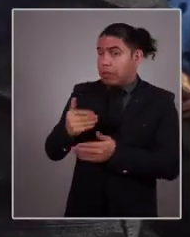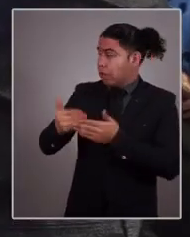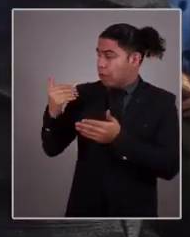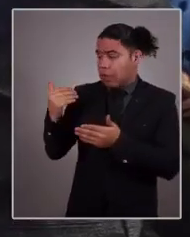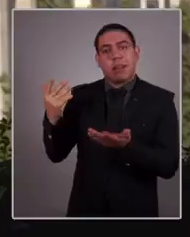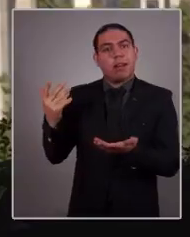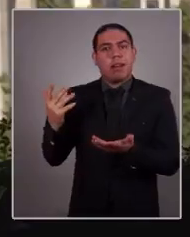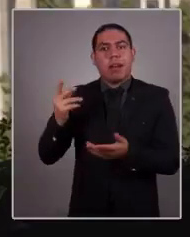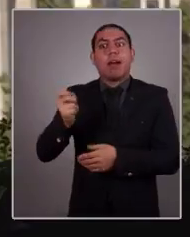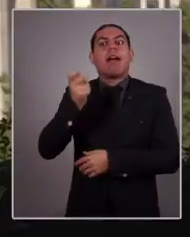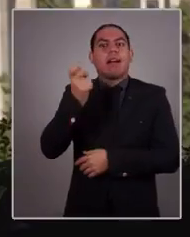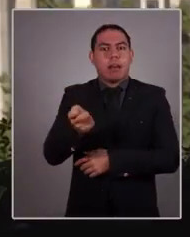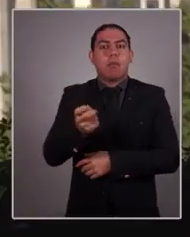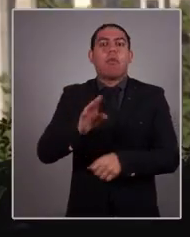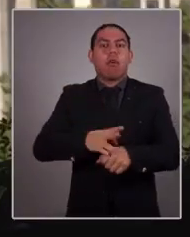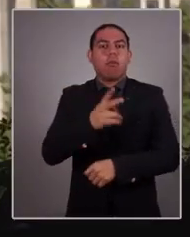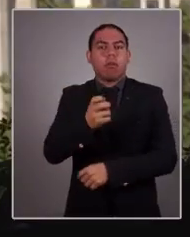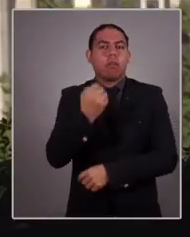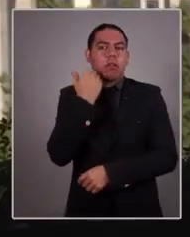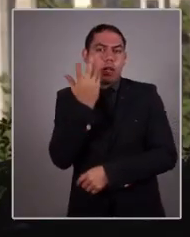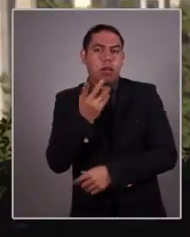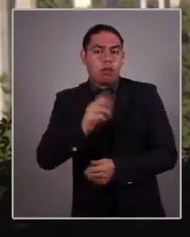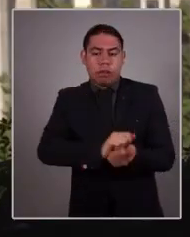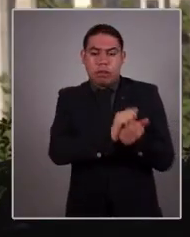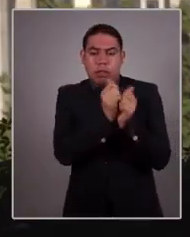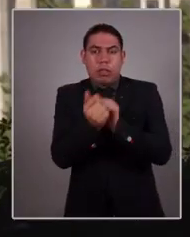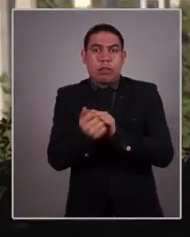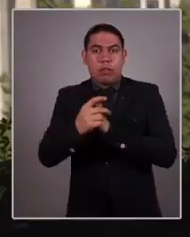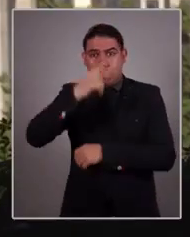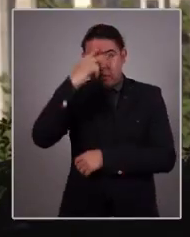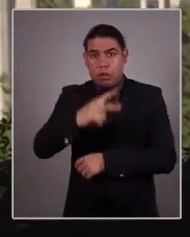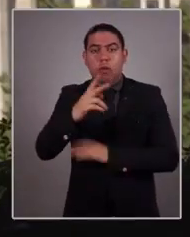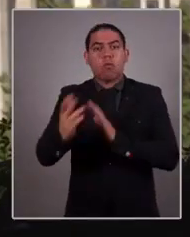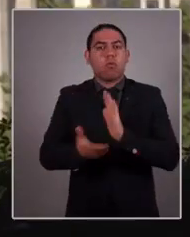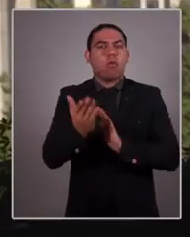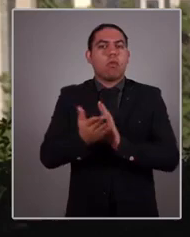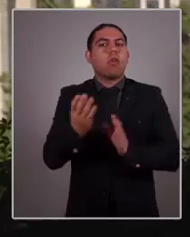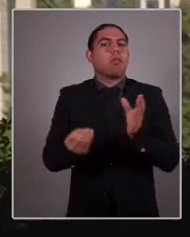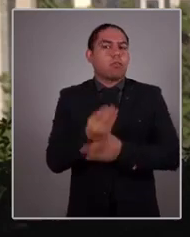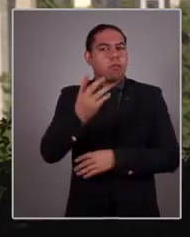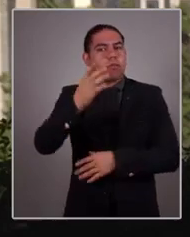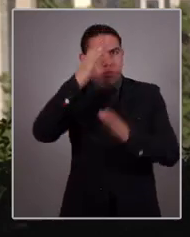pasado. Precisamente porque queremos darle causa a la evolución mexicana y